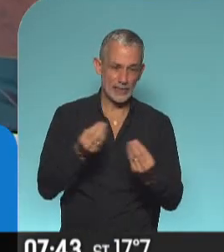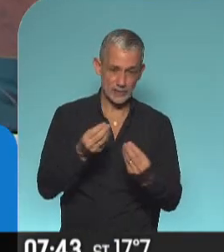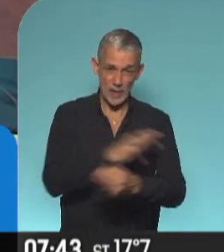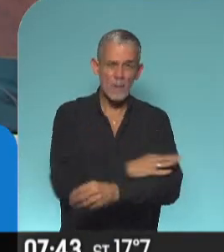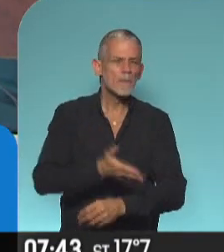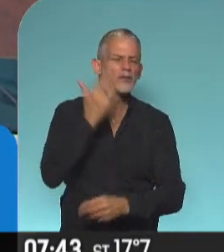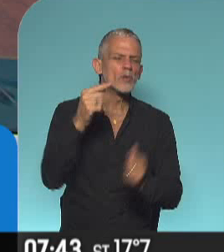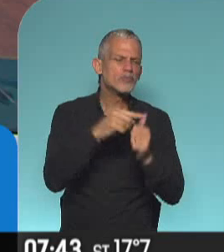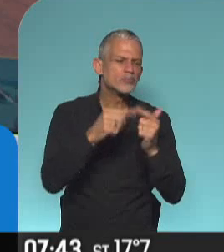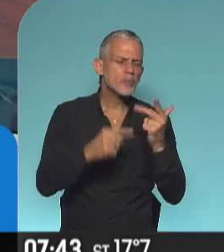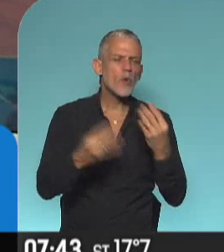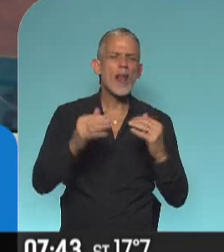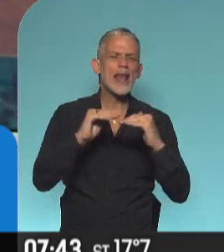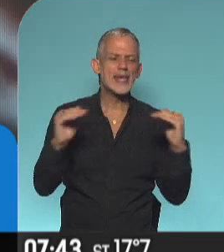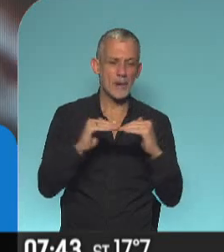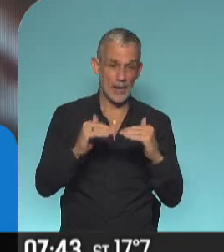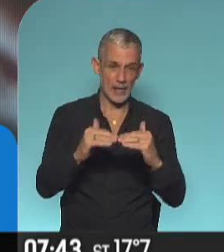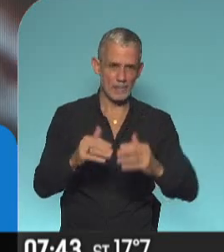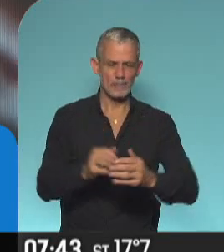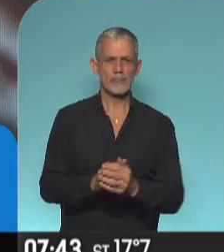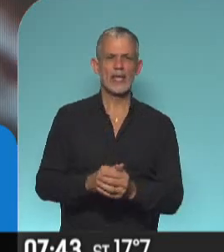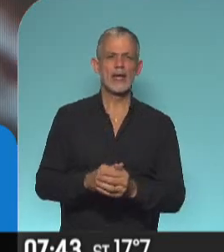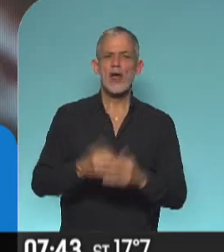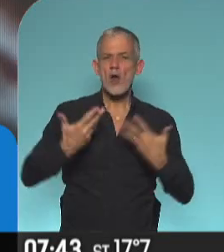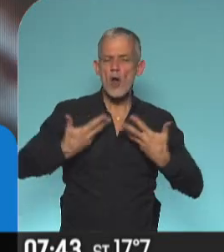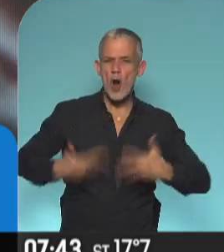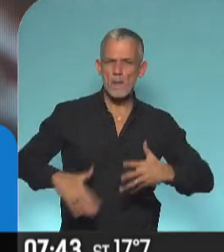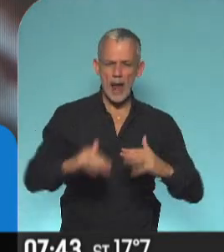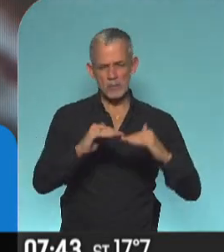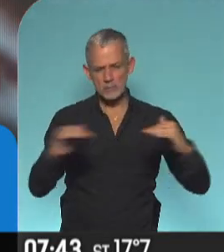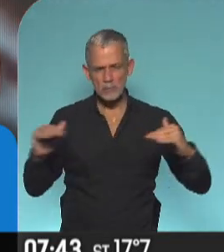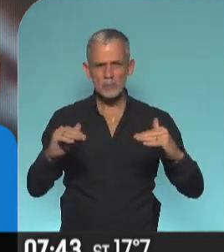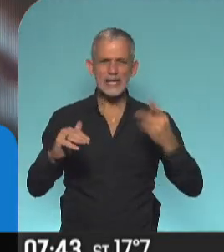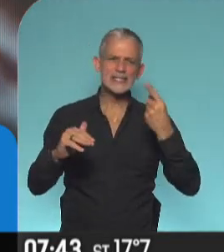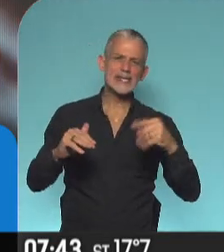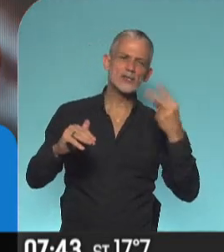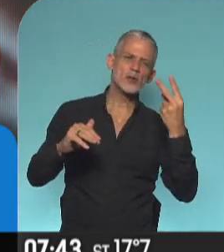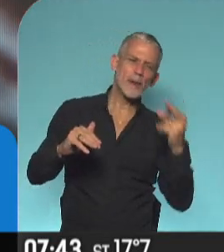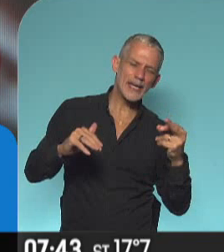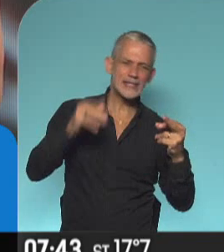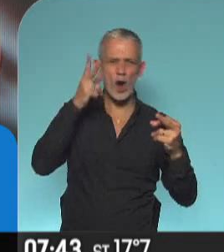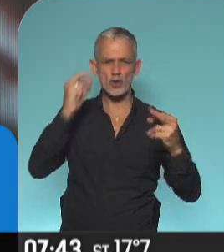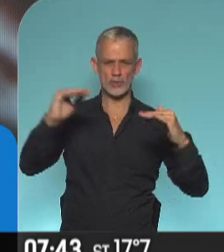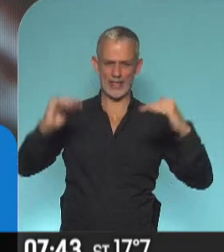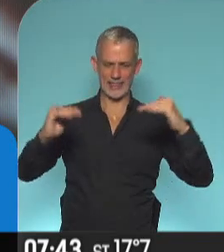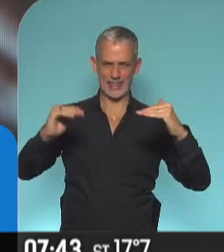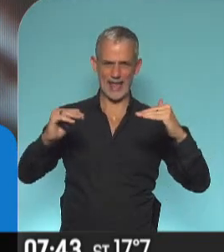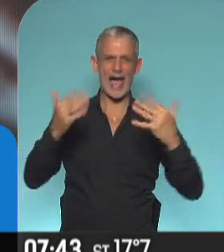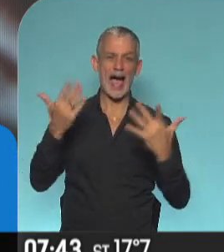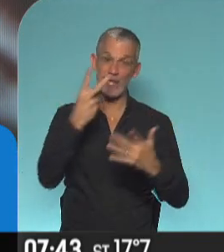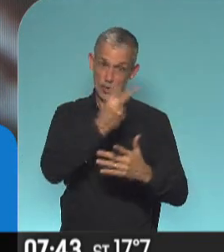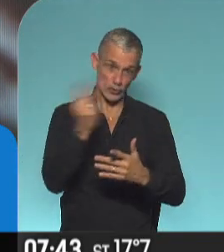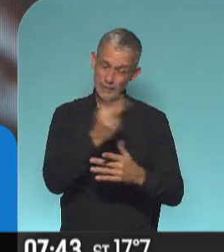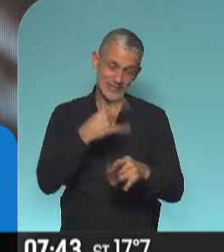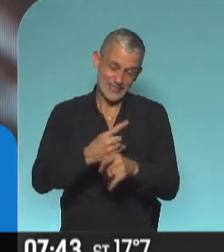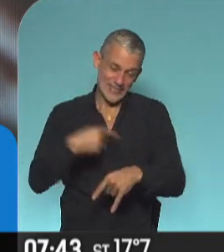arterial? ¿Cuáles son los niveles? Claro, en realidad hipertensión arterial normal se considera entre 120 y 80. Como verán, hay dos mediciones